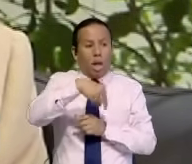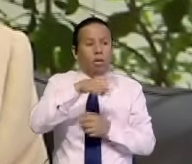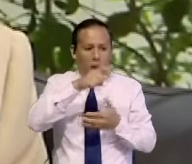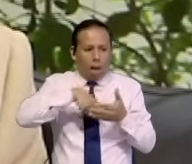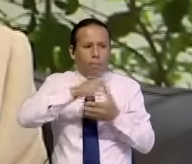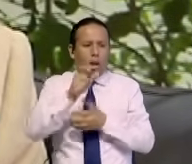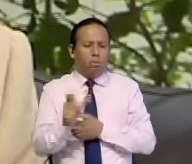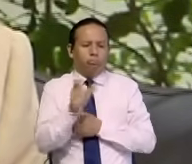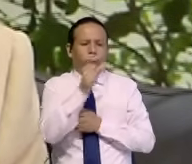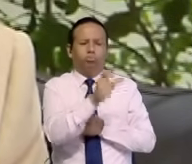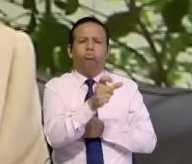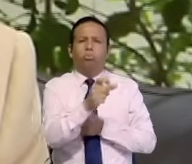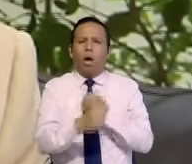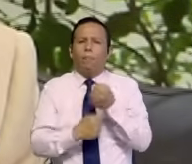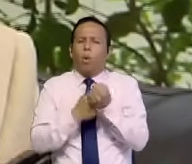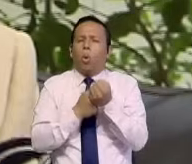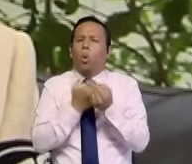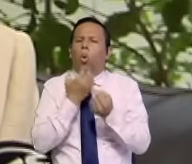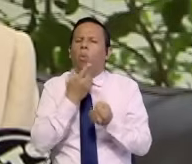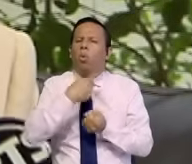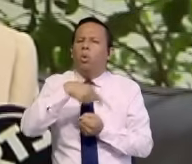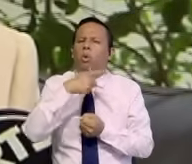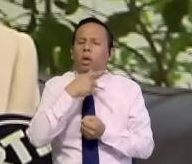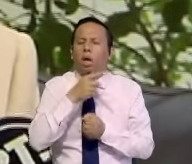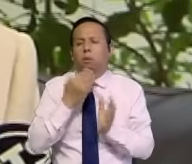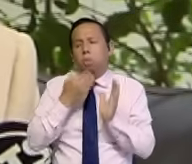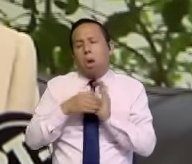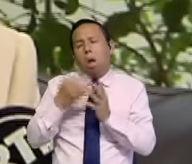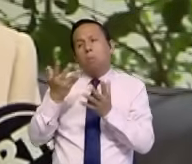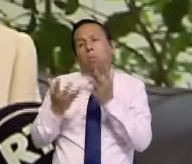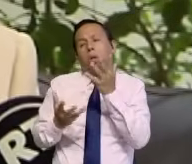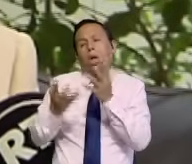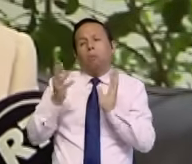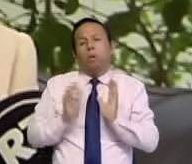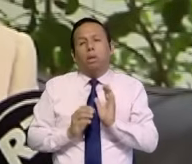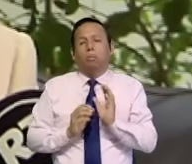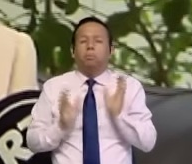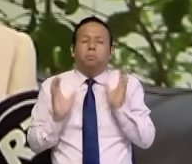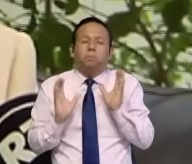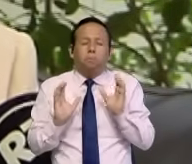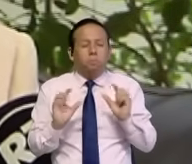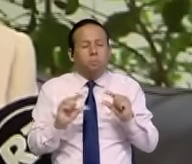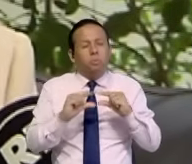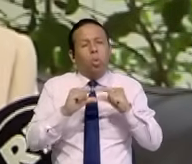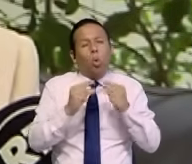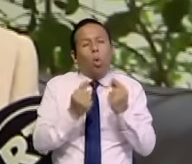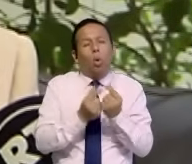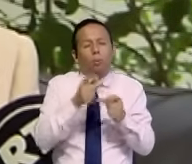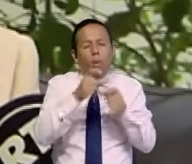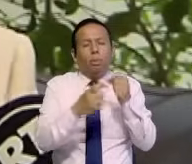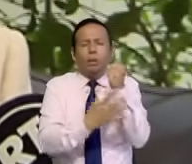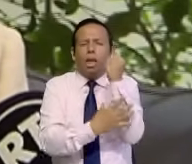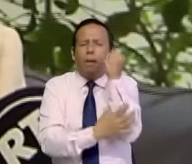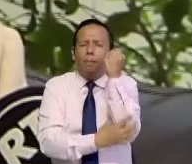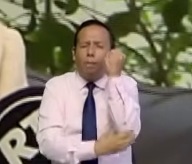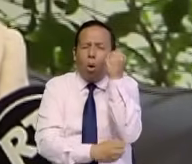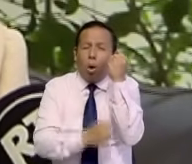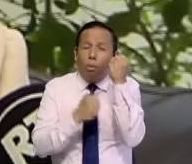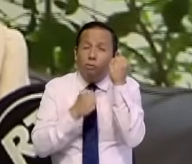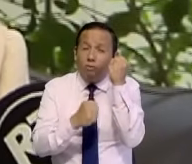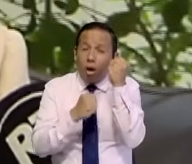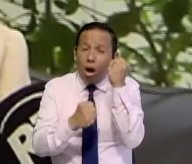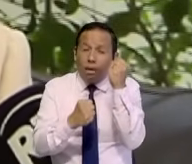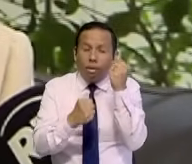empleo adecuado? ¿Cuáles son las condiciones? Yo puedo adelantarte que puede ser el primer quintil más pobre de la ciudad. Por ahí ya